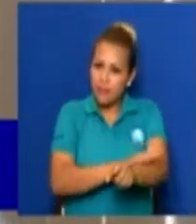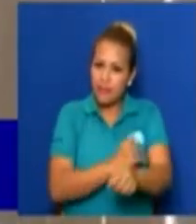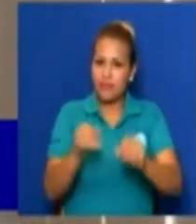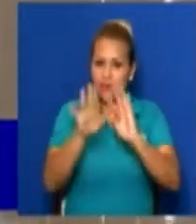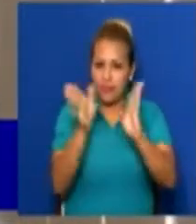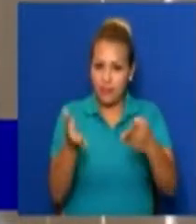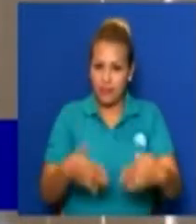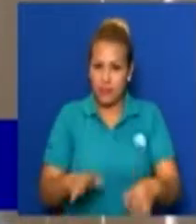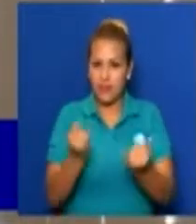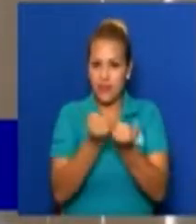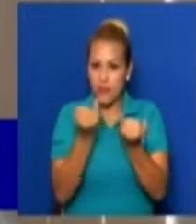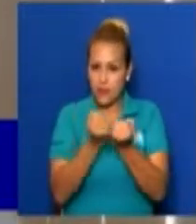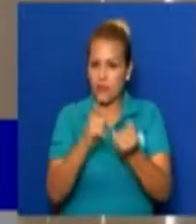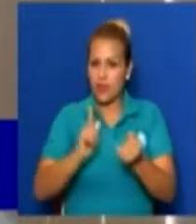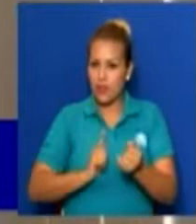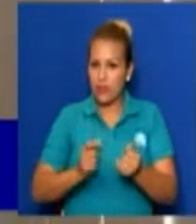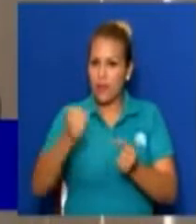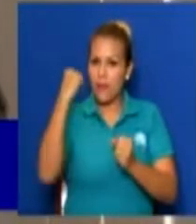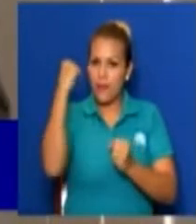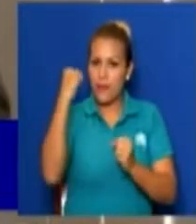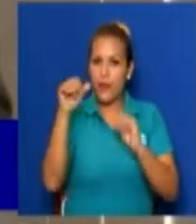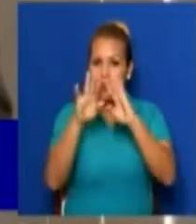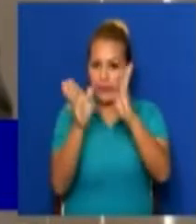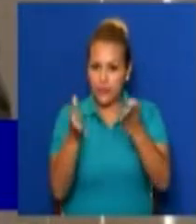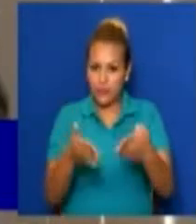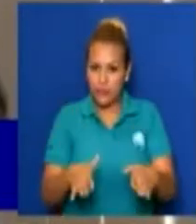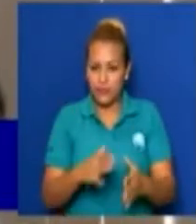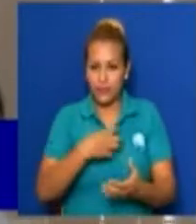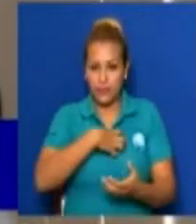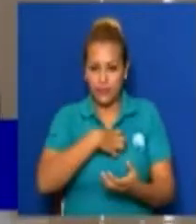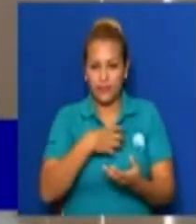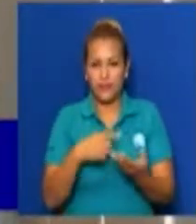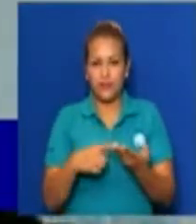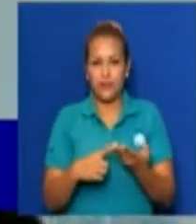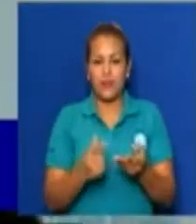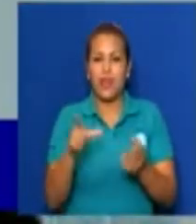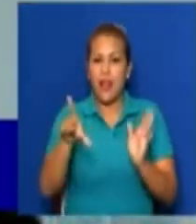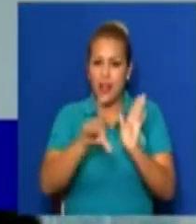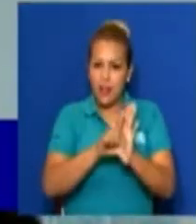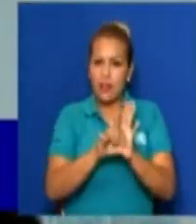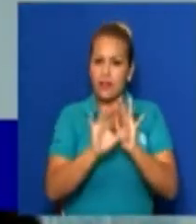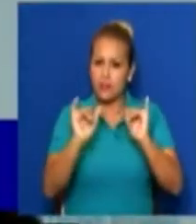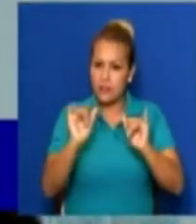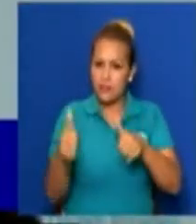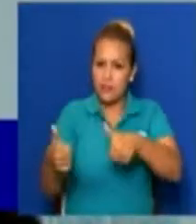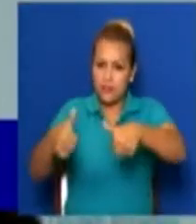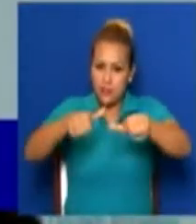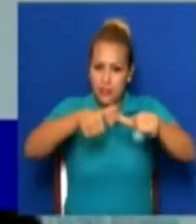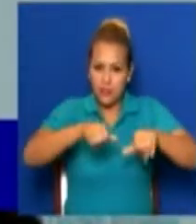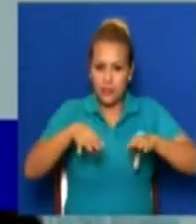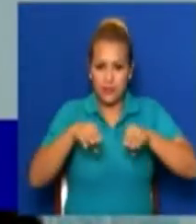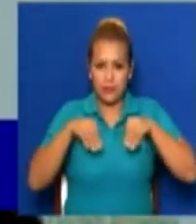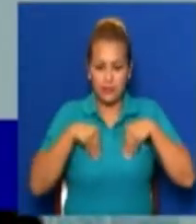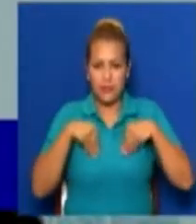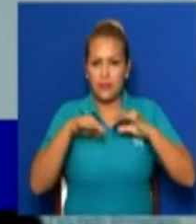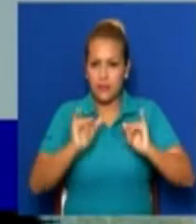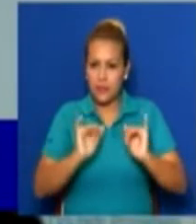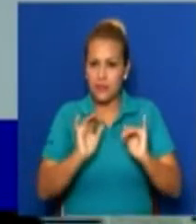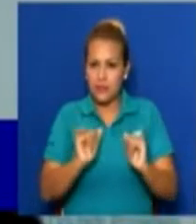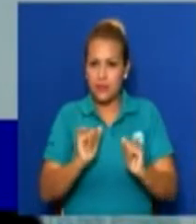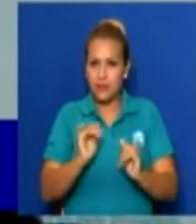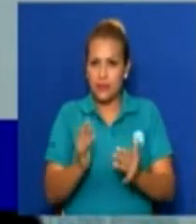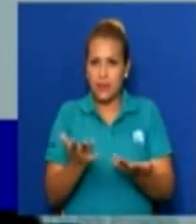mujer y tiene poder de mujer. Las leyes que hemos aprobado recientemente: reformamos la